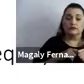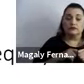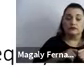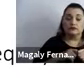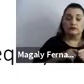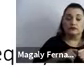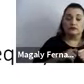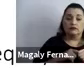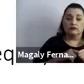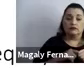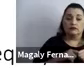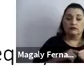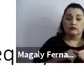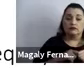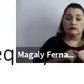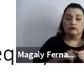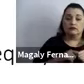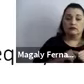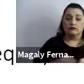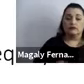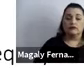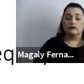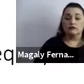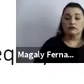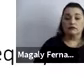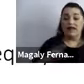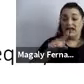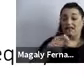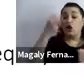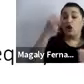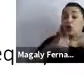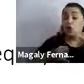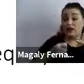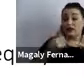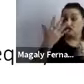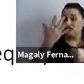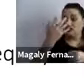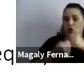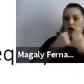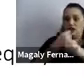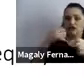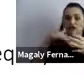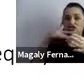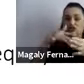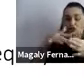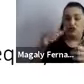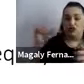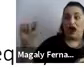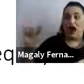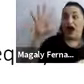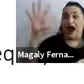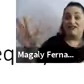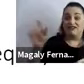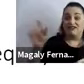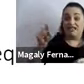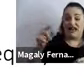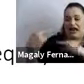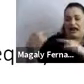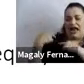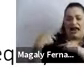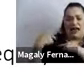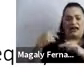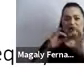a ver si puedo pararlo aquí. Bien, este es el último quinquenio estudiado. Como ven, África subsahariana tiene una carga relativa